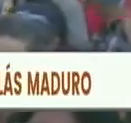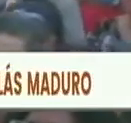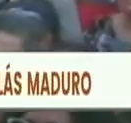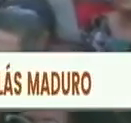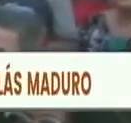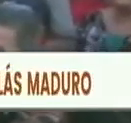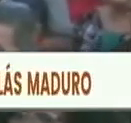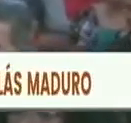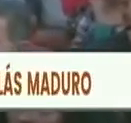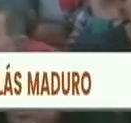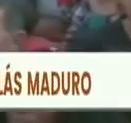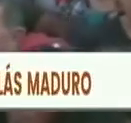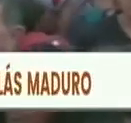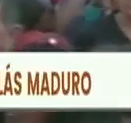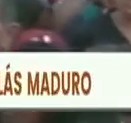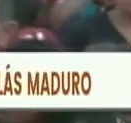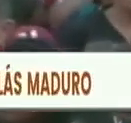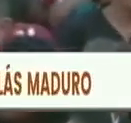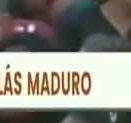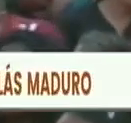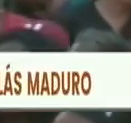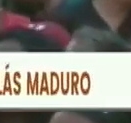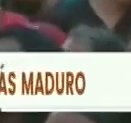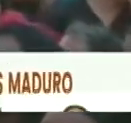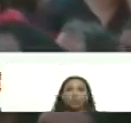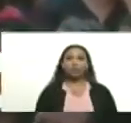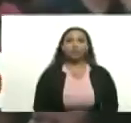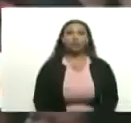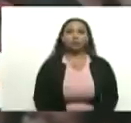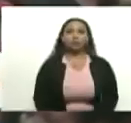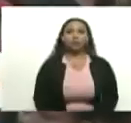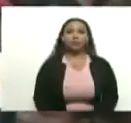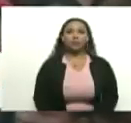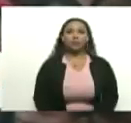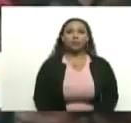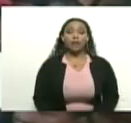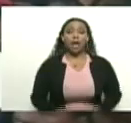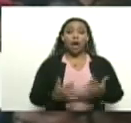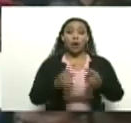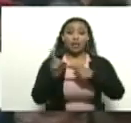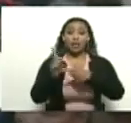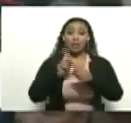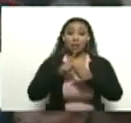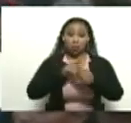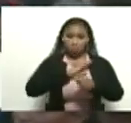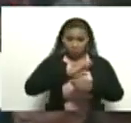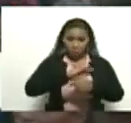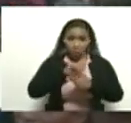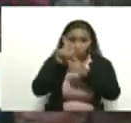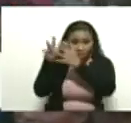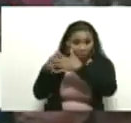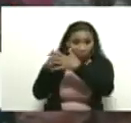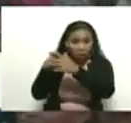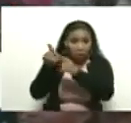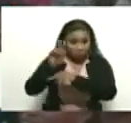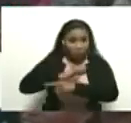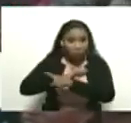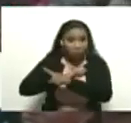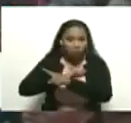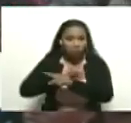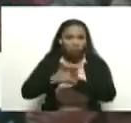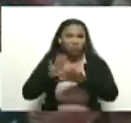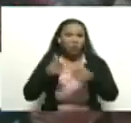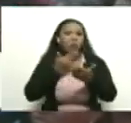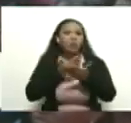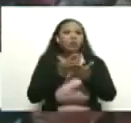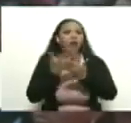metidos para robarse el petróleo venezolano. Ahora, ¿ese petróleo es de los Estados Unidos? ¿Cuál es la propuesta que